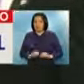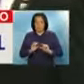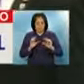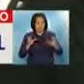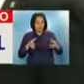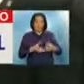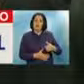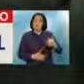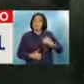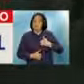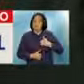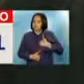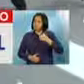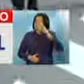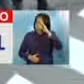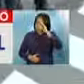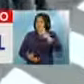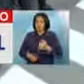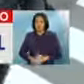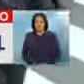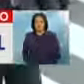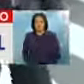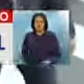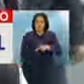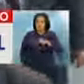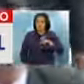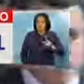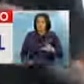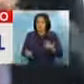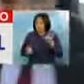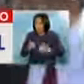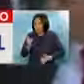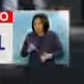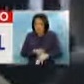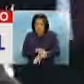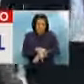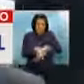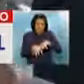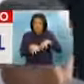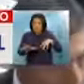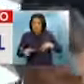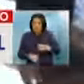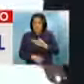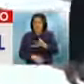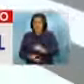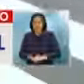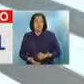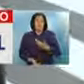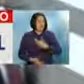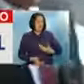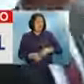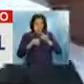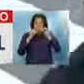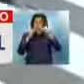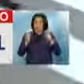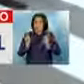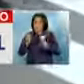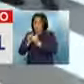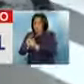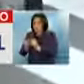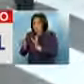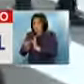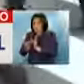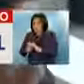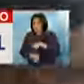Armadas y nuestras fuerzas policiales. Al finalizar el desfile militar, el presidente sorprendió a todos. Junto a su esposa